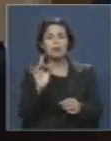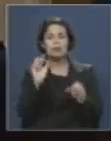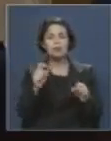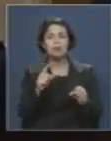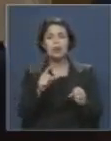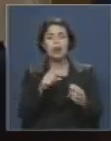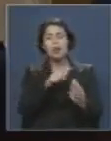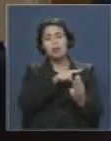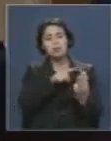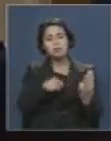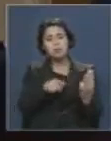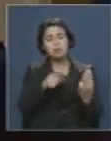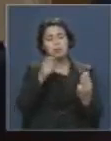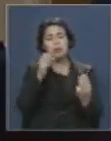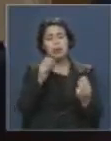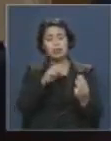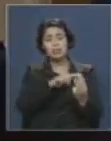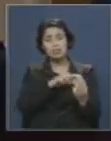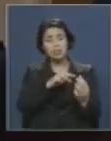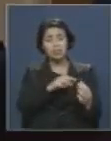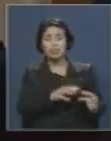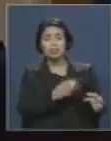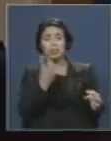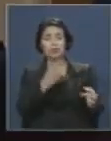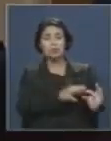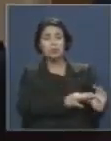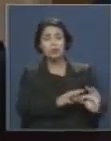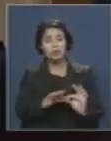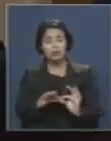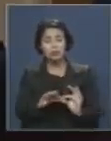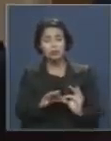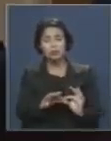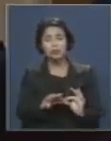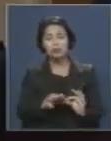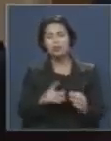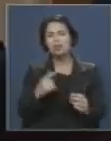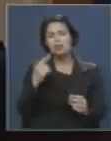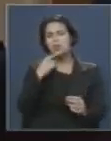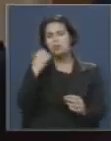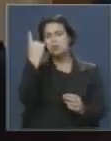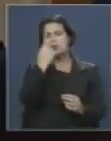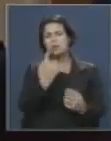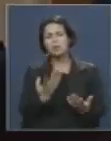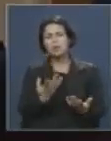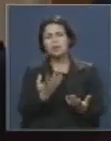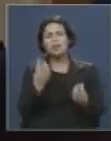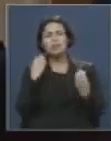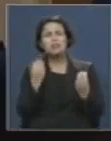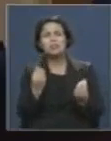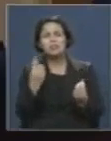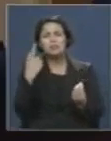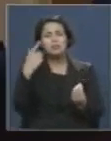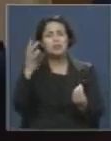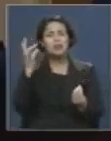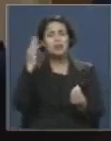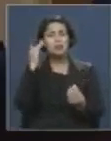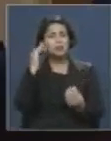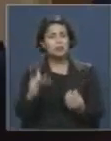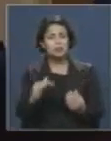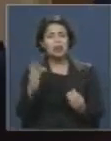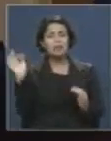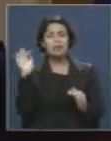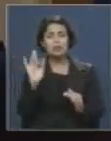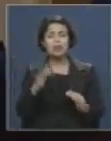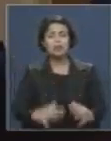tercera causal en nuestro territorio provincial. Es así donde me pregunto, ¿qué sucede si una niña violada que